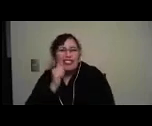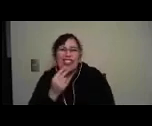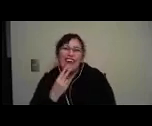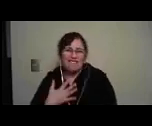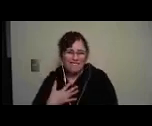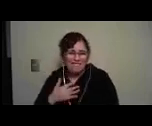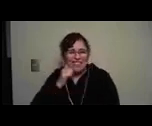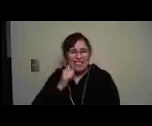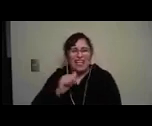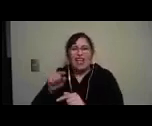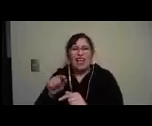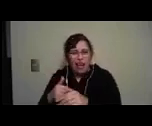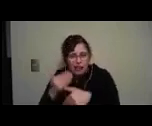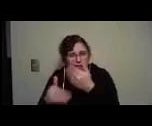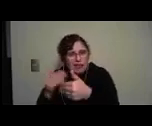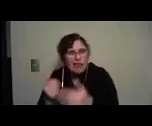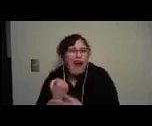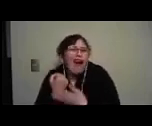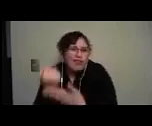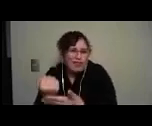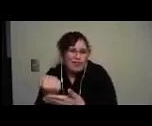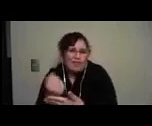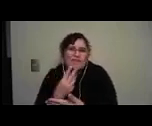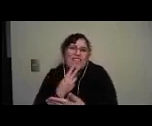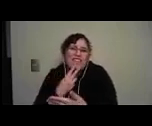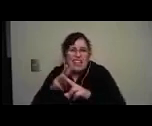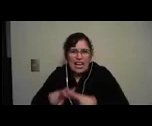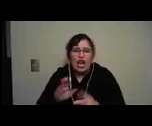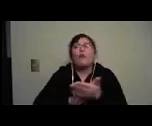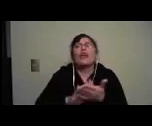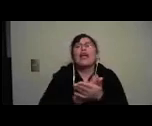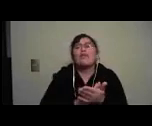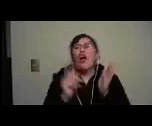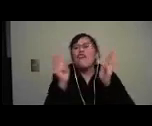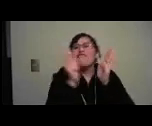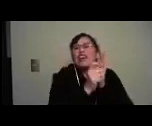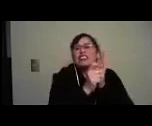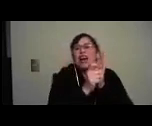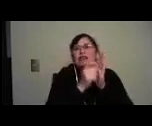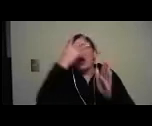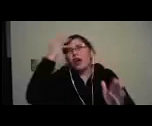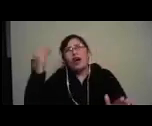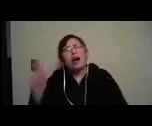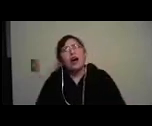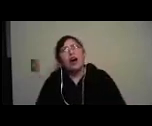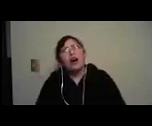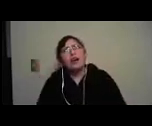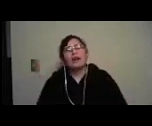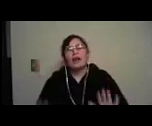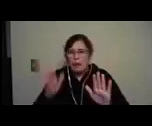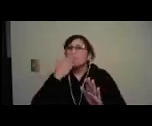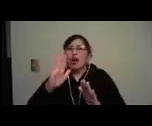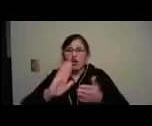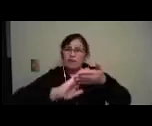clave, ¿ya? Entonces, por ejemplo, si se pierde la fecha, vea la opción de que tenga a la vista un